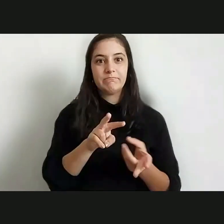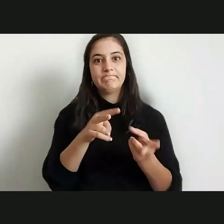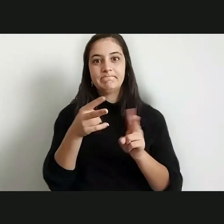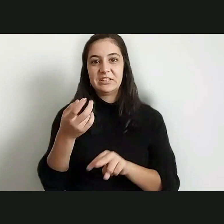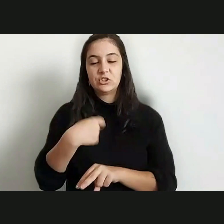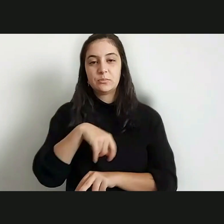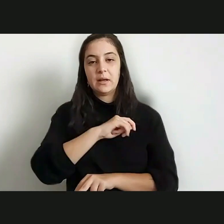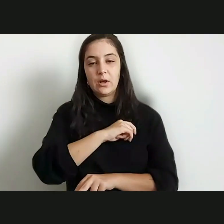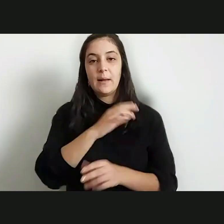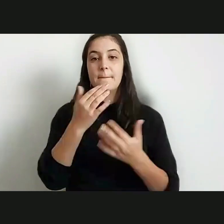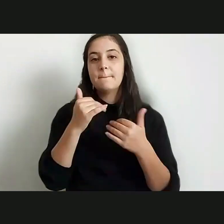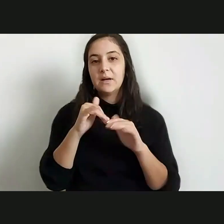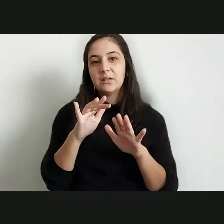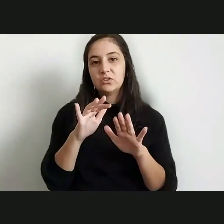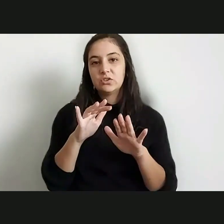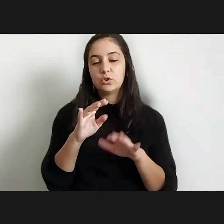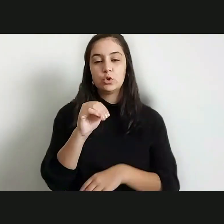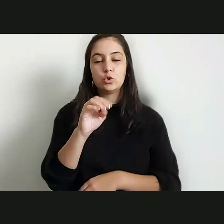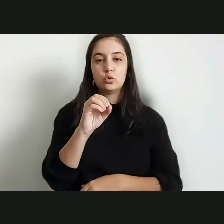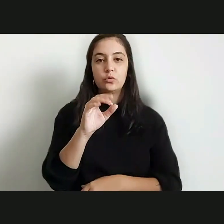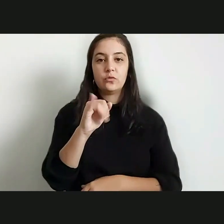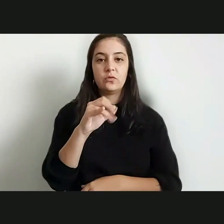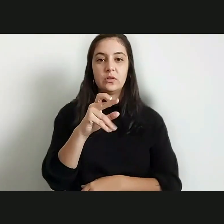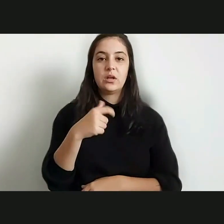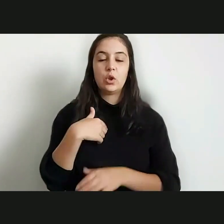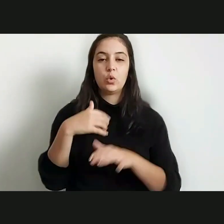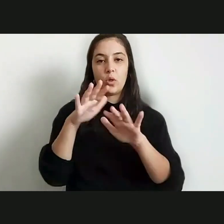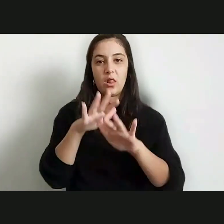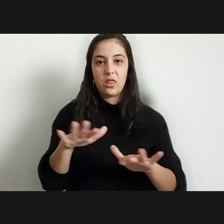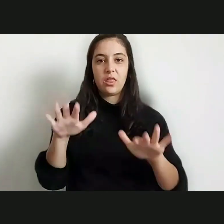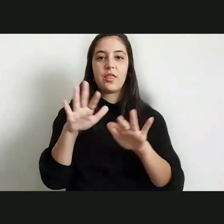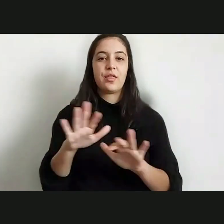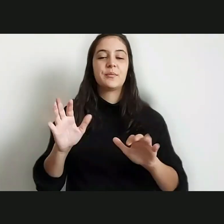espanhol, mas como Sofia diz, eu vou falar devagar.